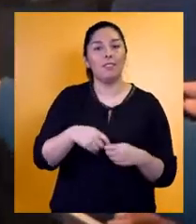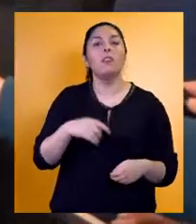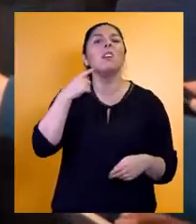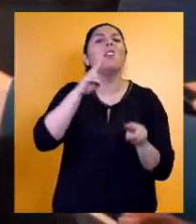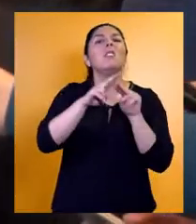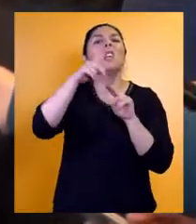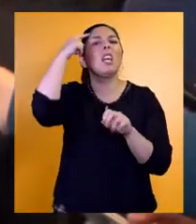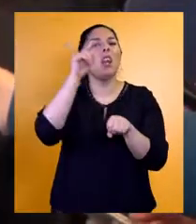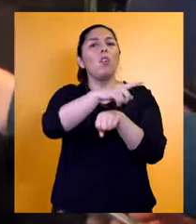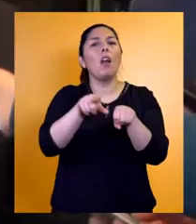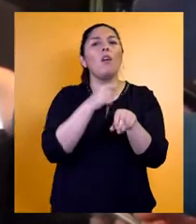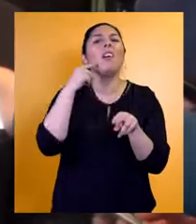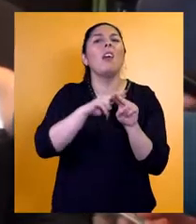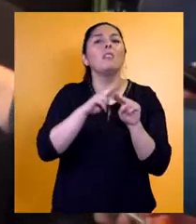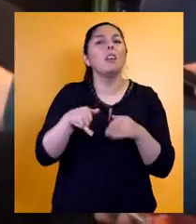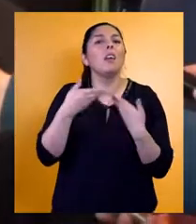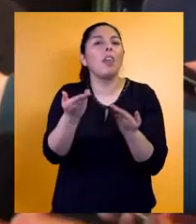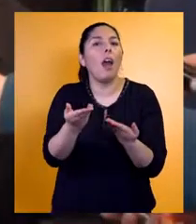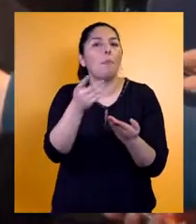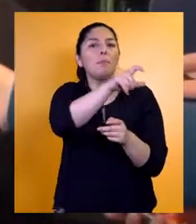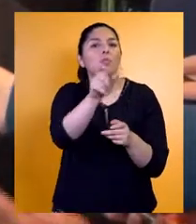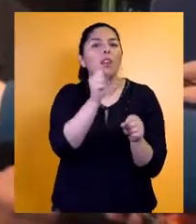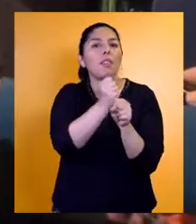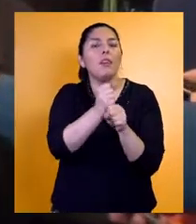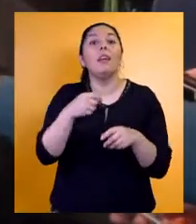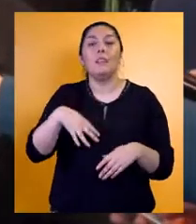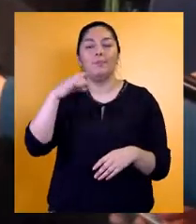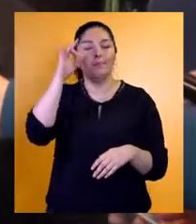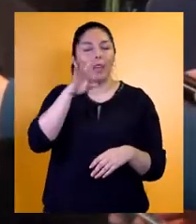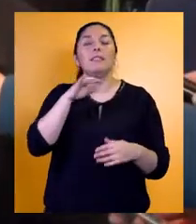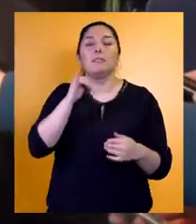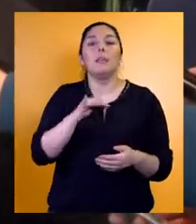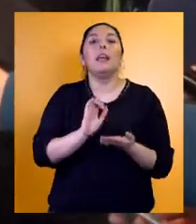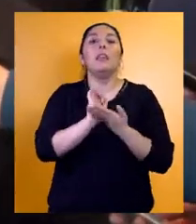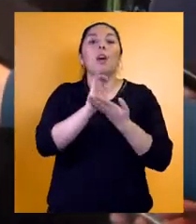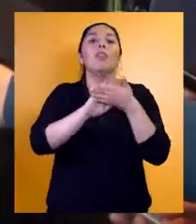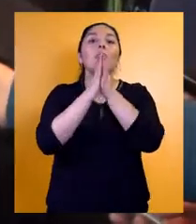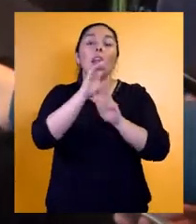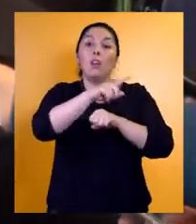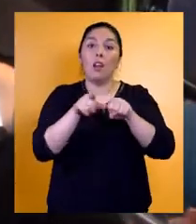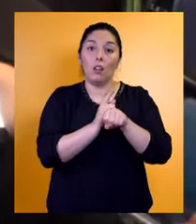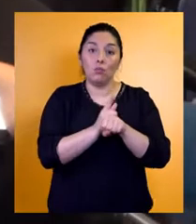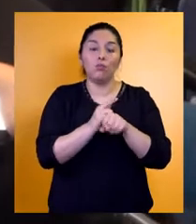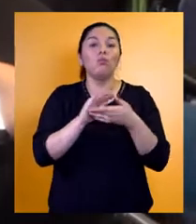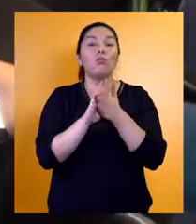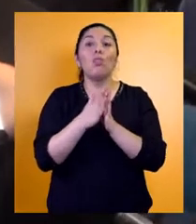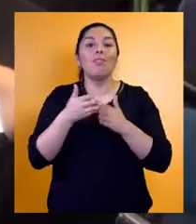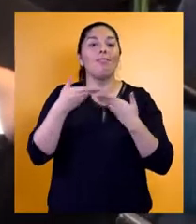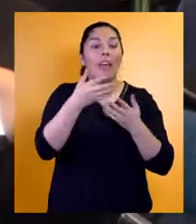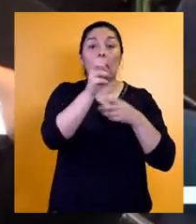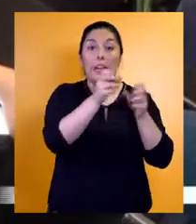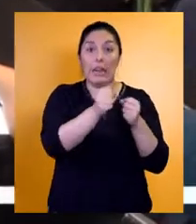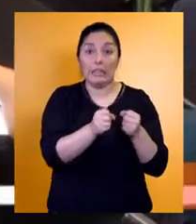del gobierno regional en esto? El gobierno regional aporta los recursos para poder generar este sello de origen a este producto que hoy día es la